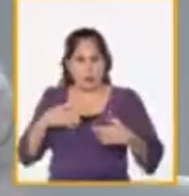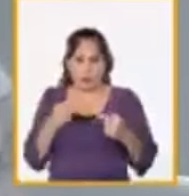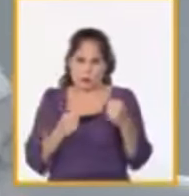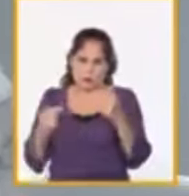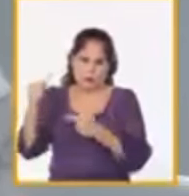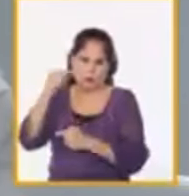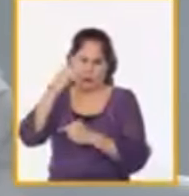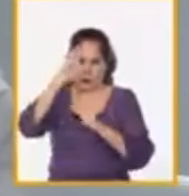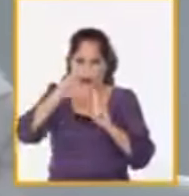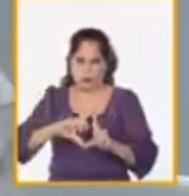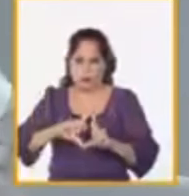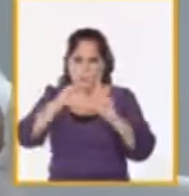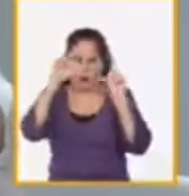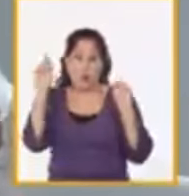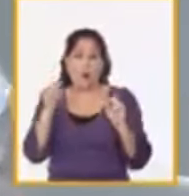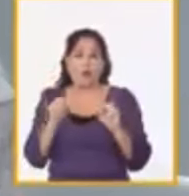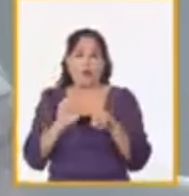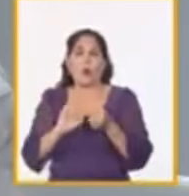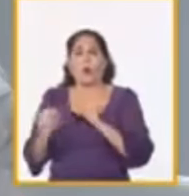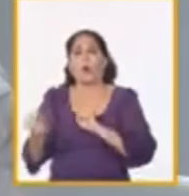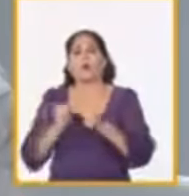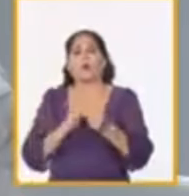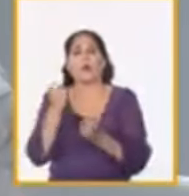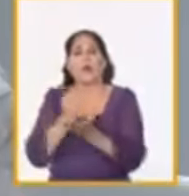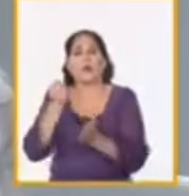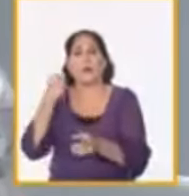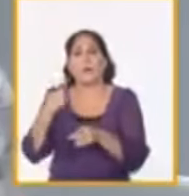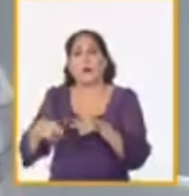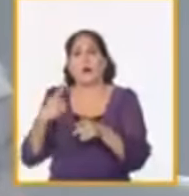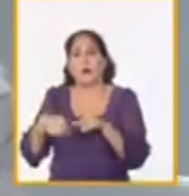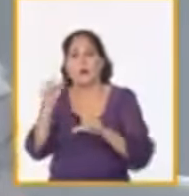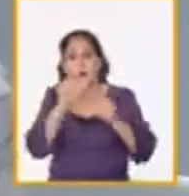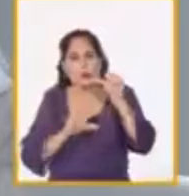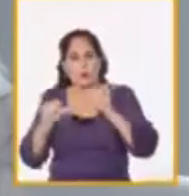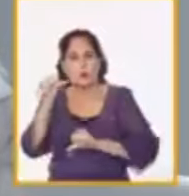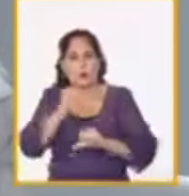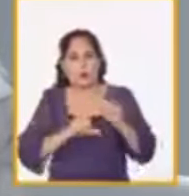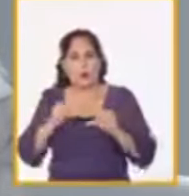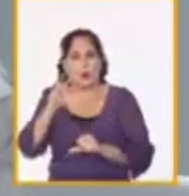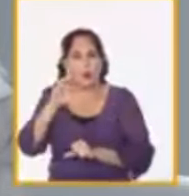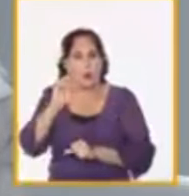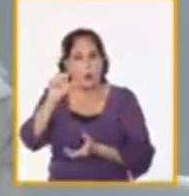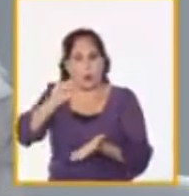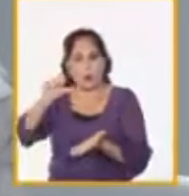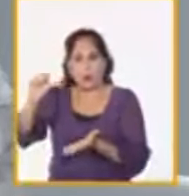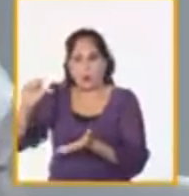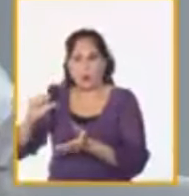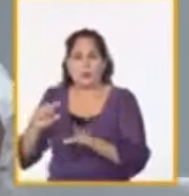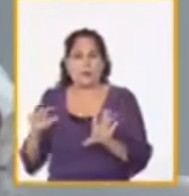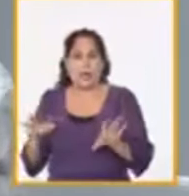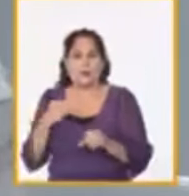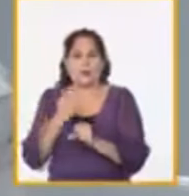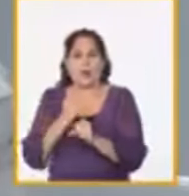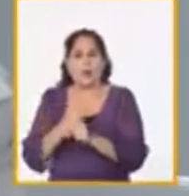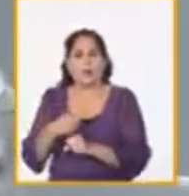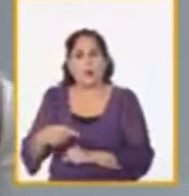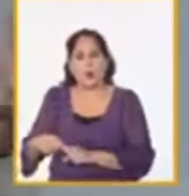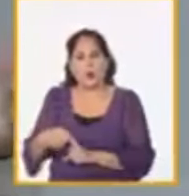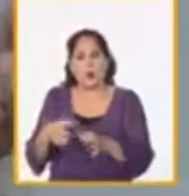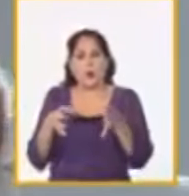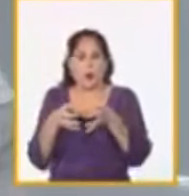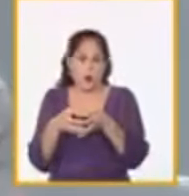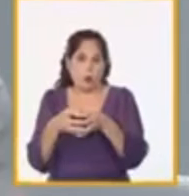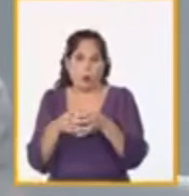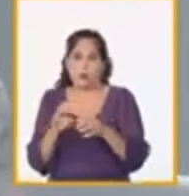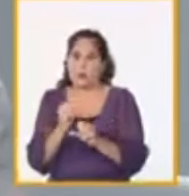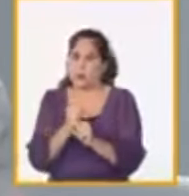país. Eso hay un control, se está garantizando los productos químicos y se hace un trabajo diario para que los equipos de cloro funcionen igual